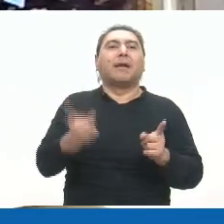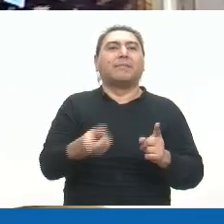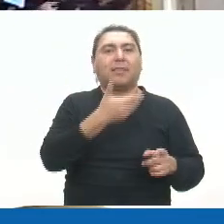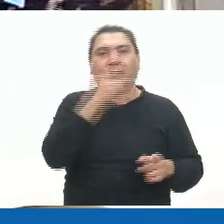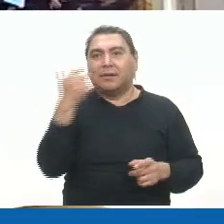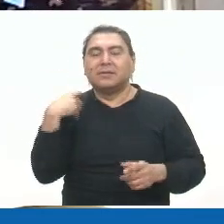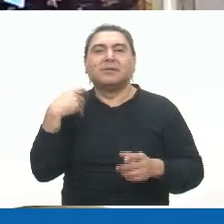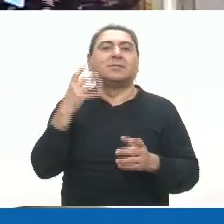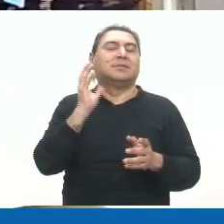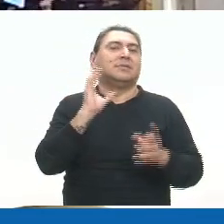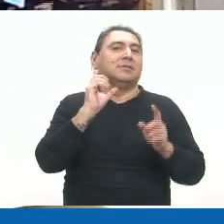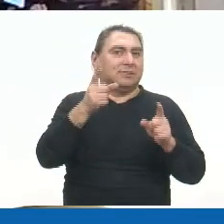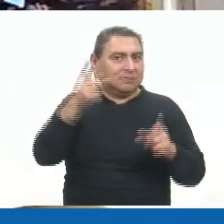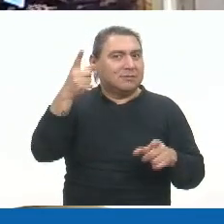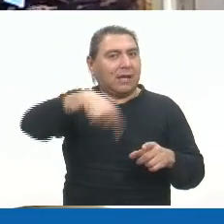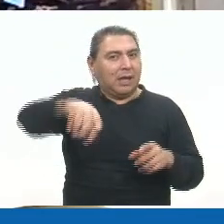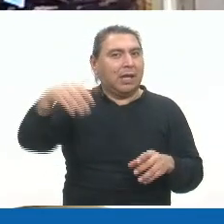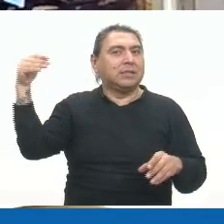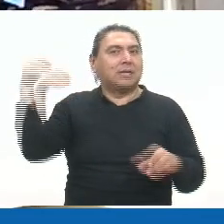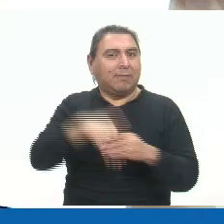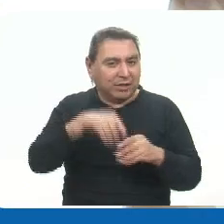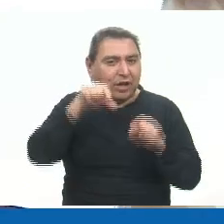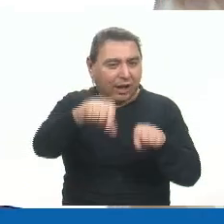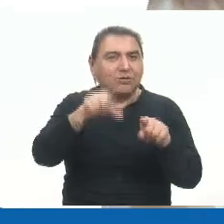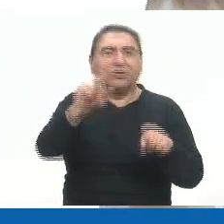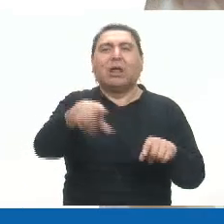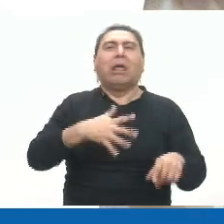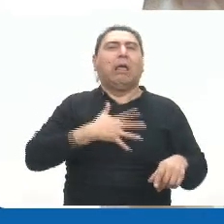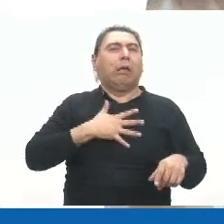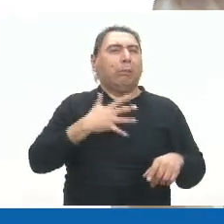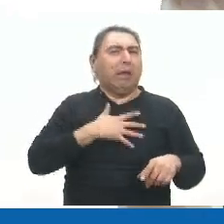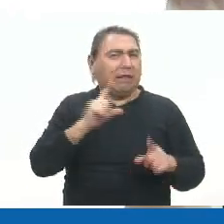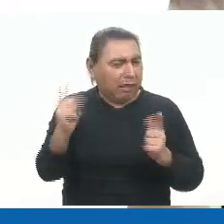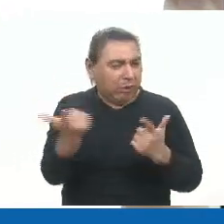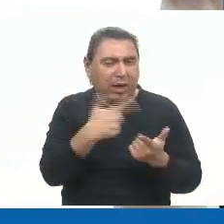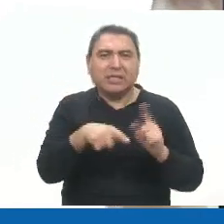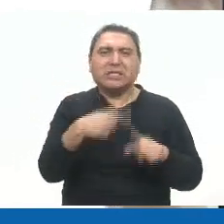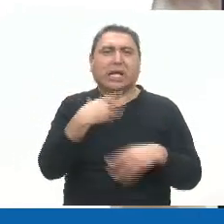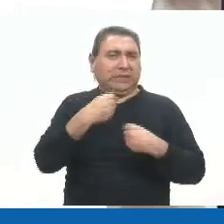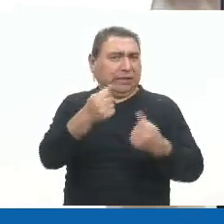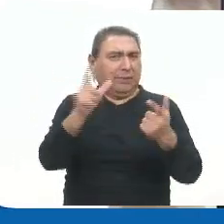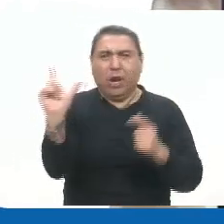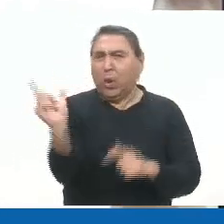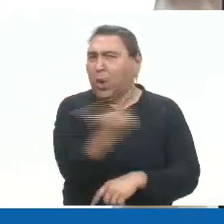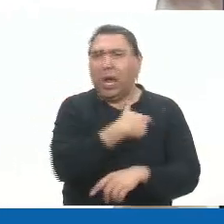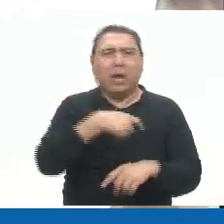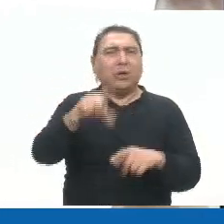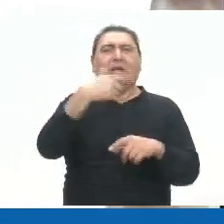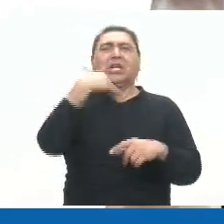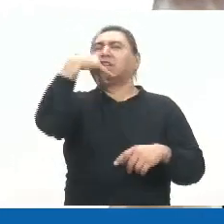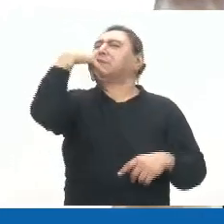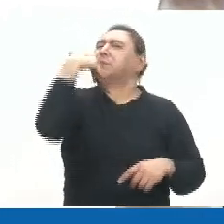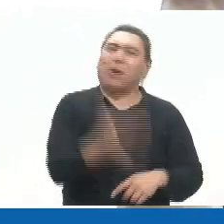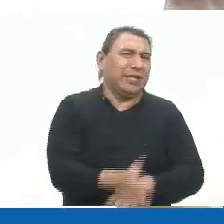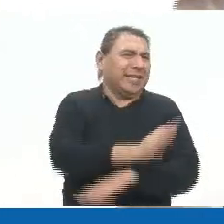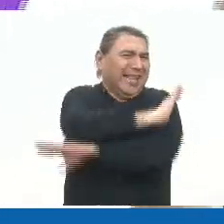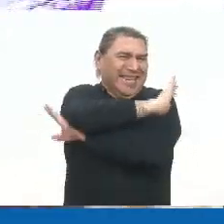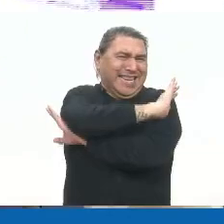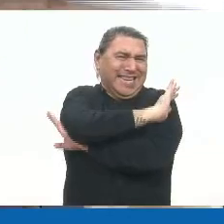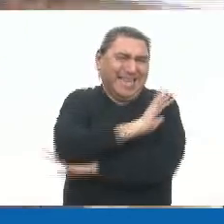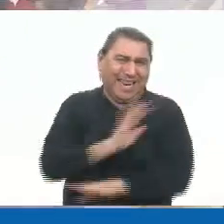metieron la mano ahí no tienen humanidad no tienen sensibilidad no les importa